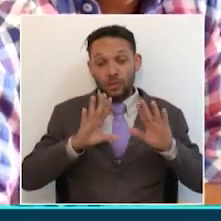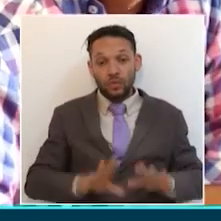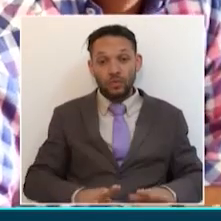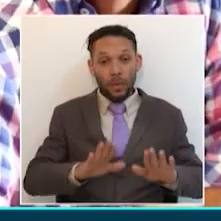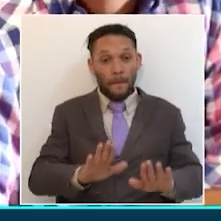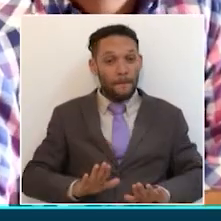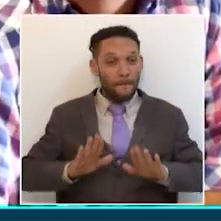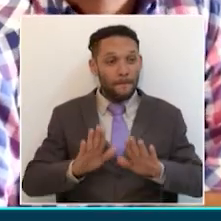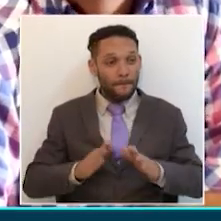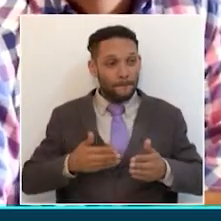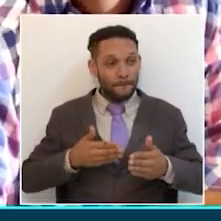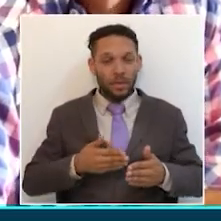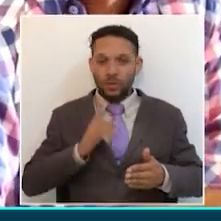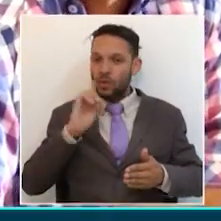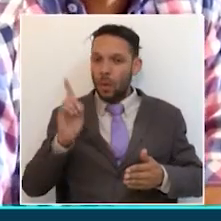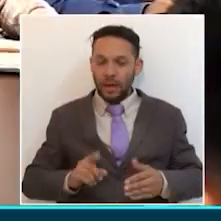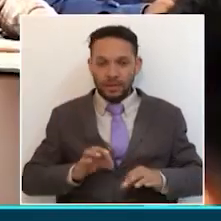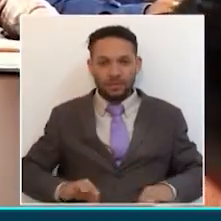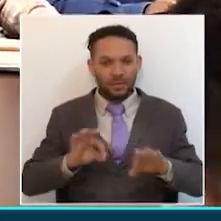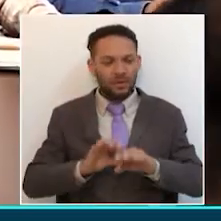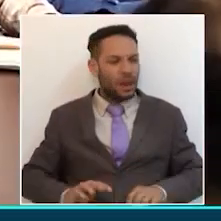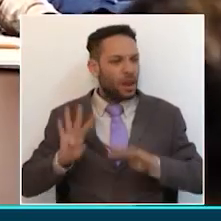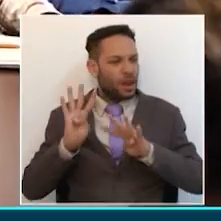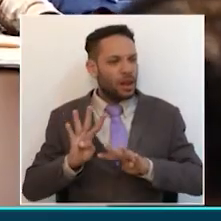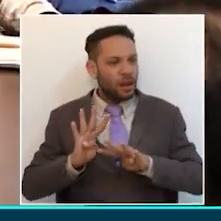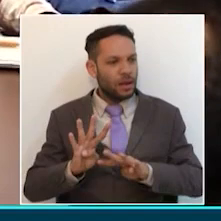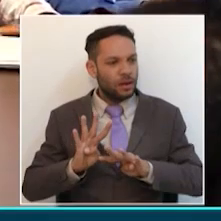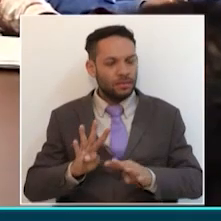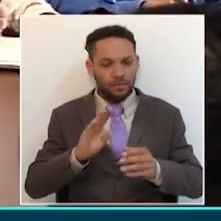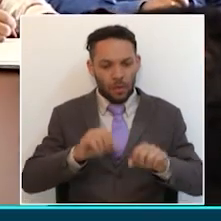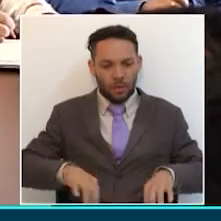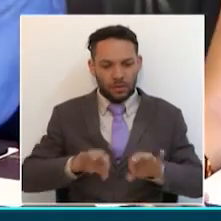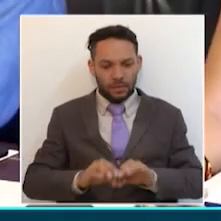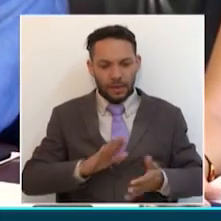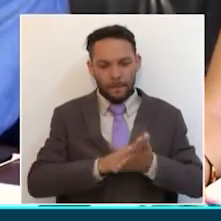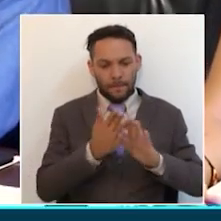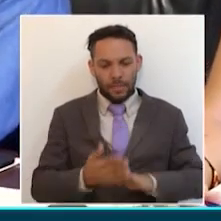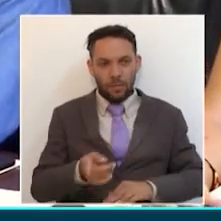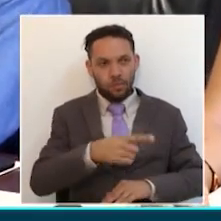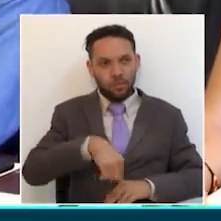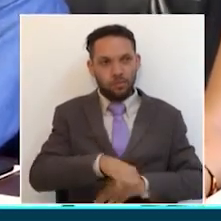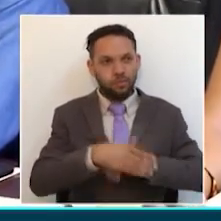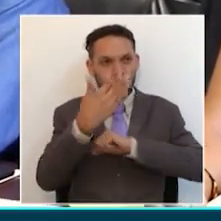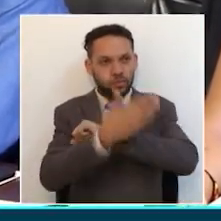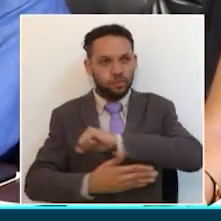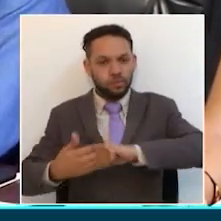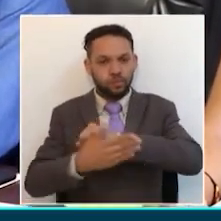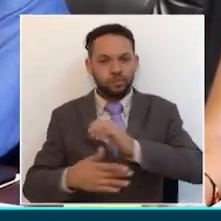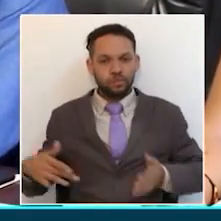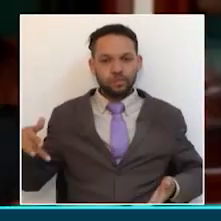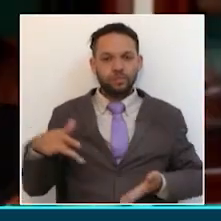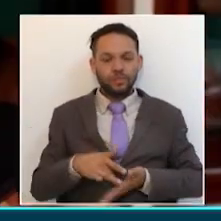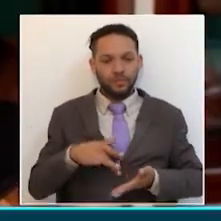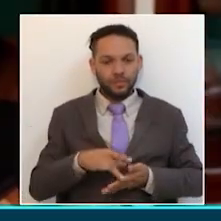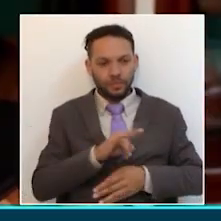vías y se buscará que este ejercicio de protesta sea por las vías pacíficas. Por ello, el SMART no saldrá a menos que sea